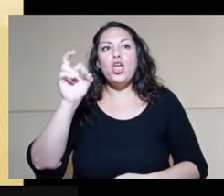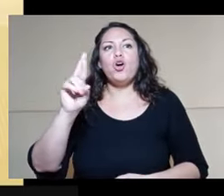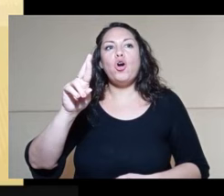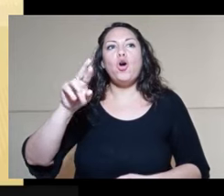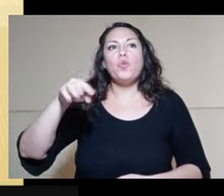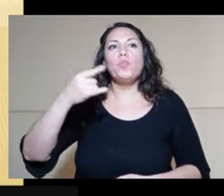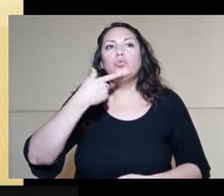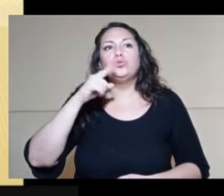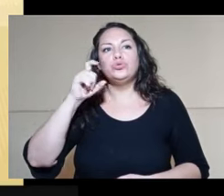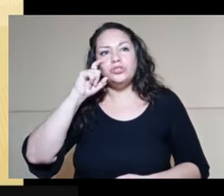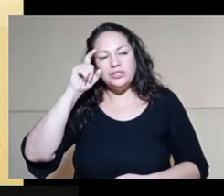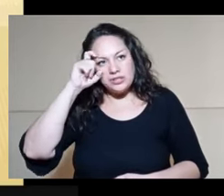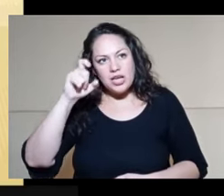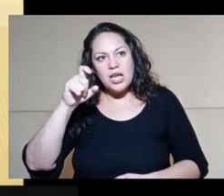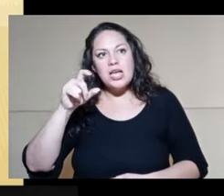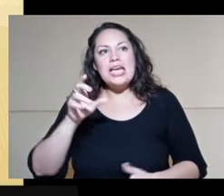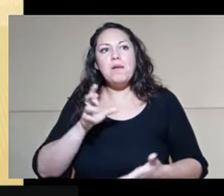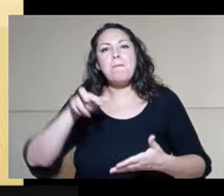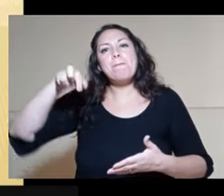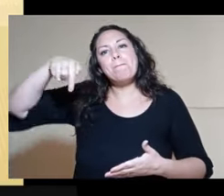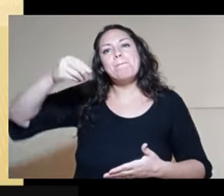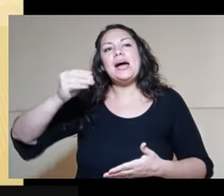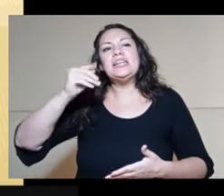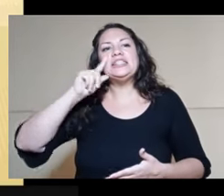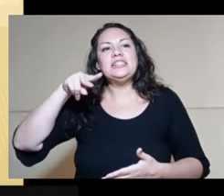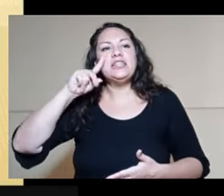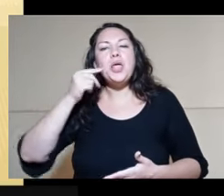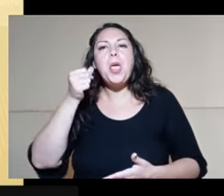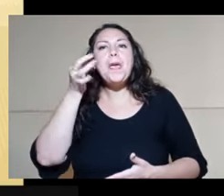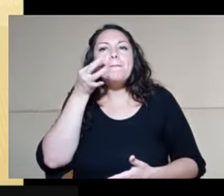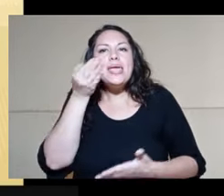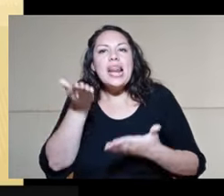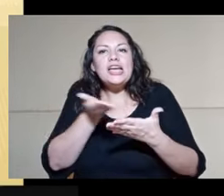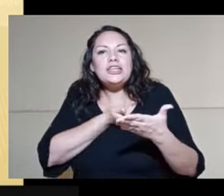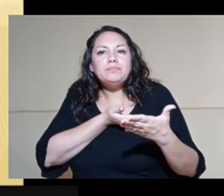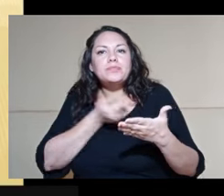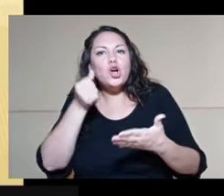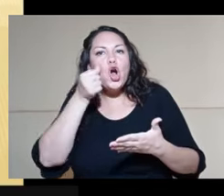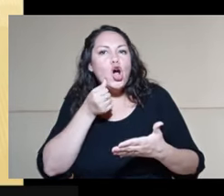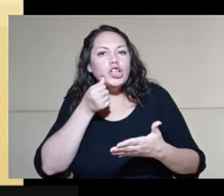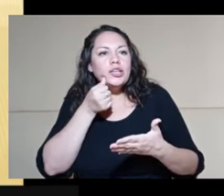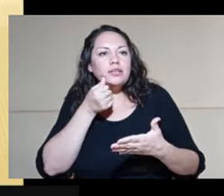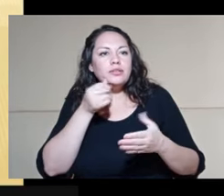¿Ven? Ese es un corpúsculo de Pacini al microscopio, en una tinción. Así se ve en un corte de piel.